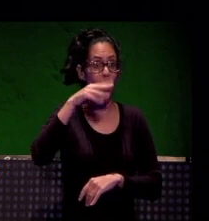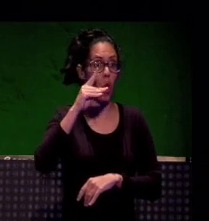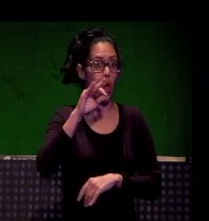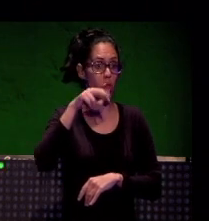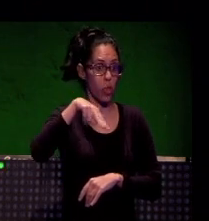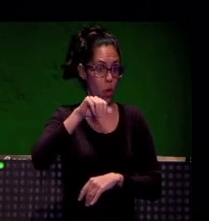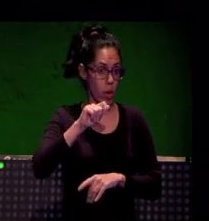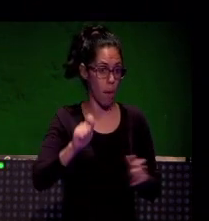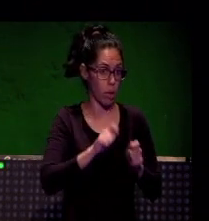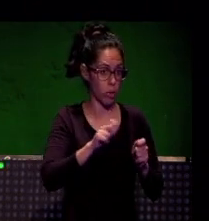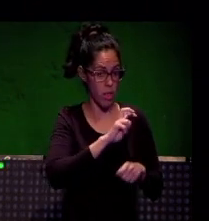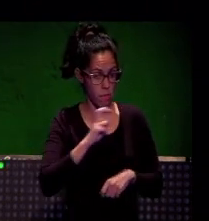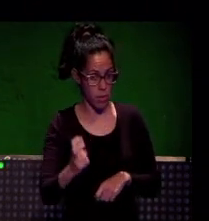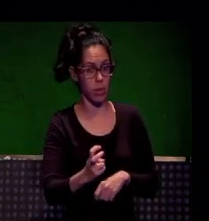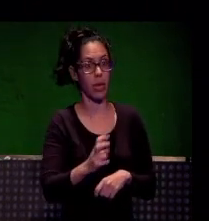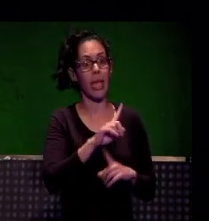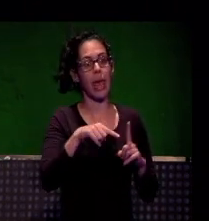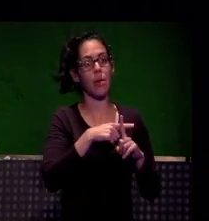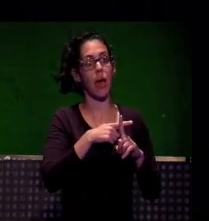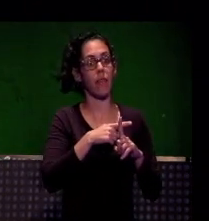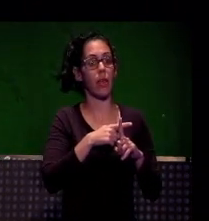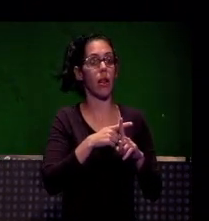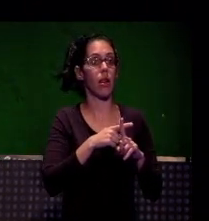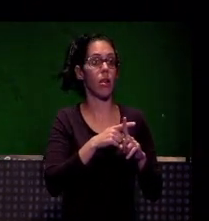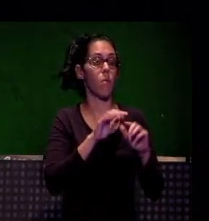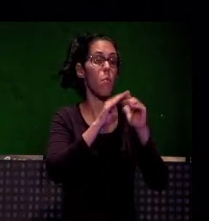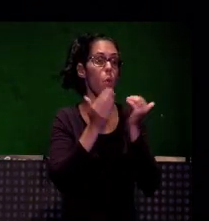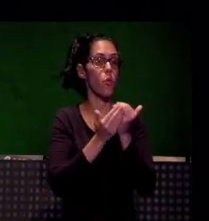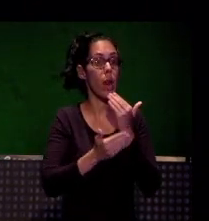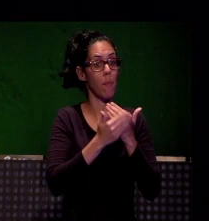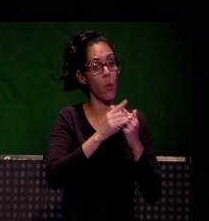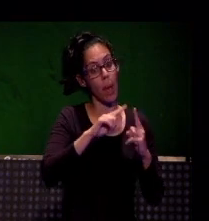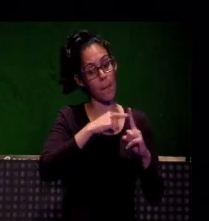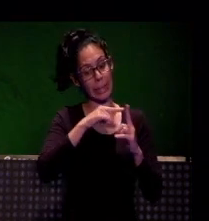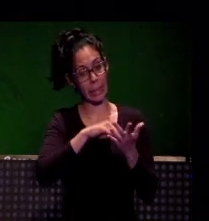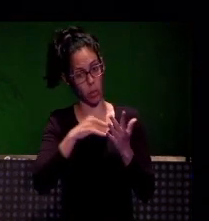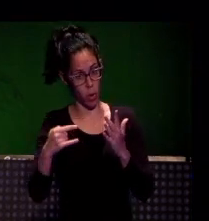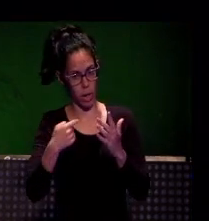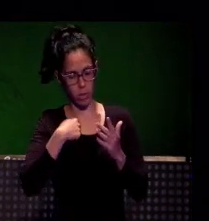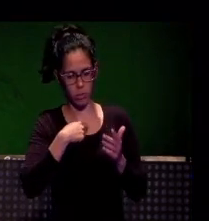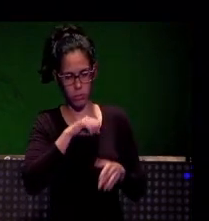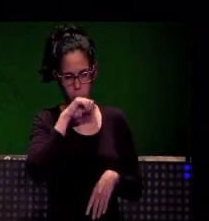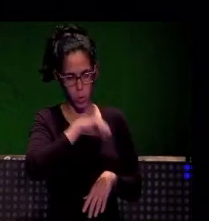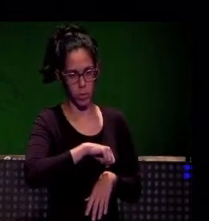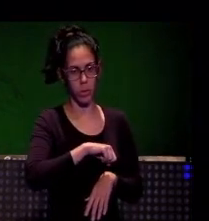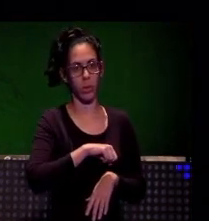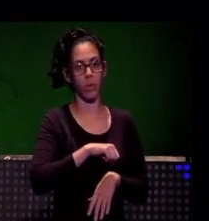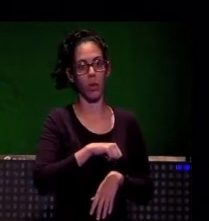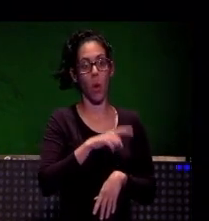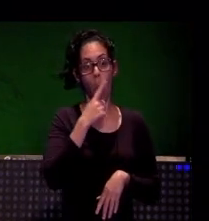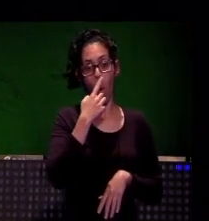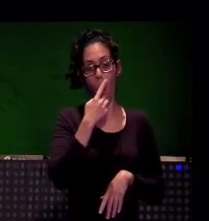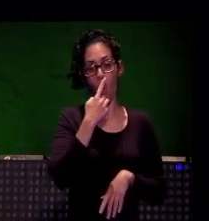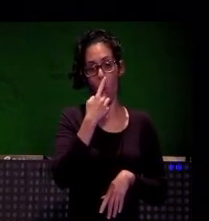apasionada también del mundo de la moda y del mundo de la tecnología pues un día hace dos años y unos meses